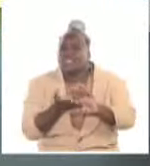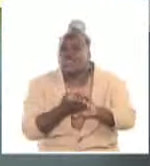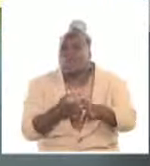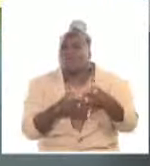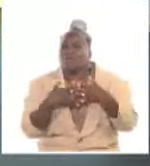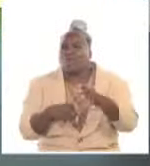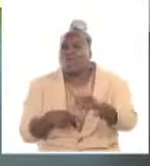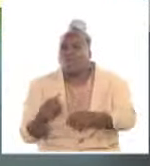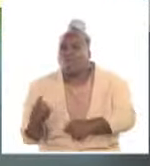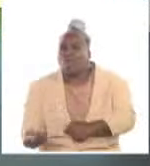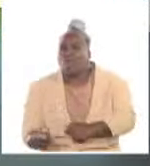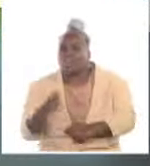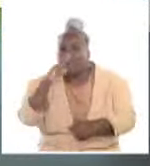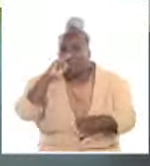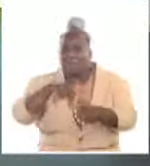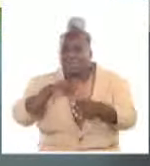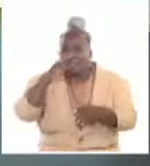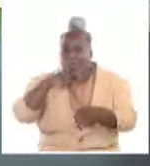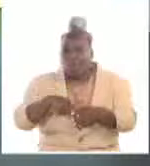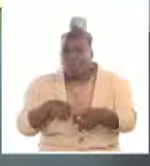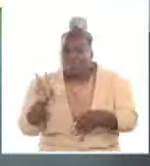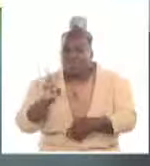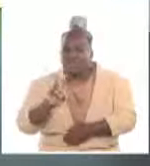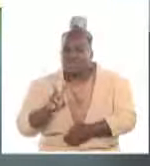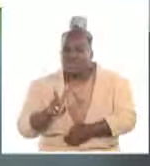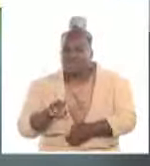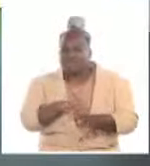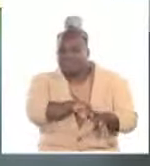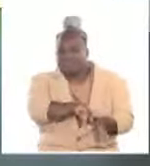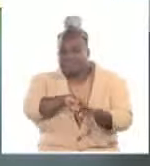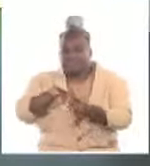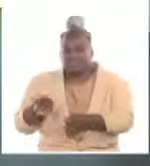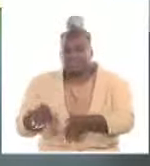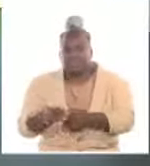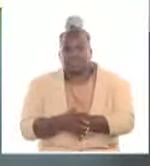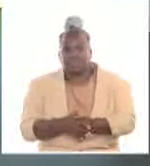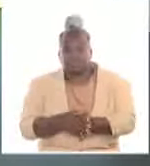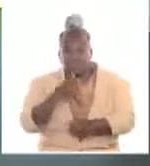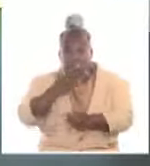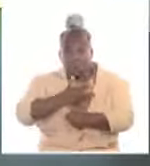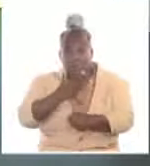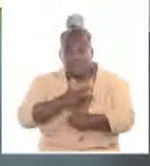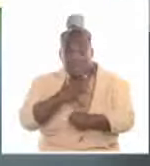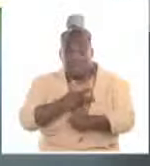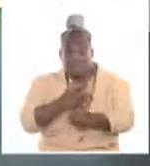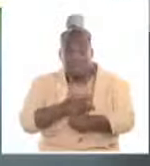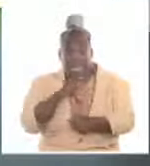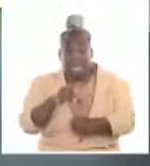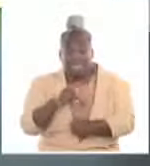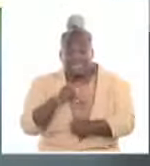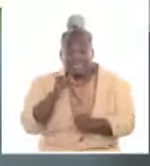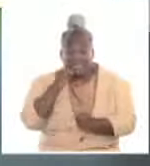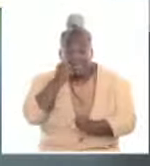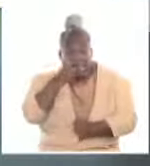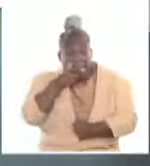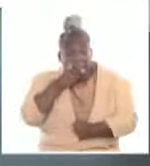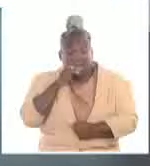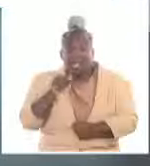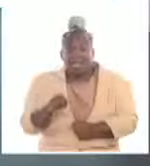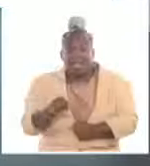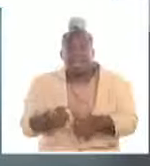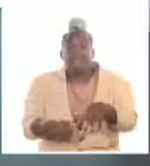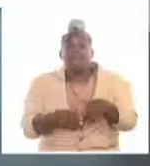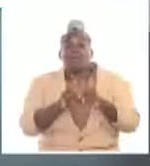industria petrolera de su país. Y avanzamos con otros temas. Guatemala permanece expectante ante la reunión entre el nuevo